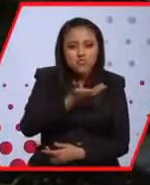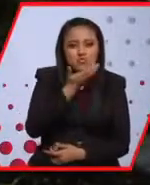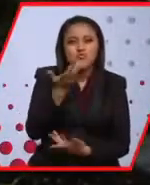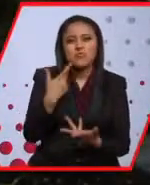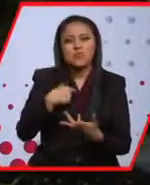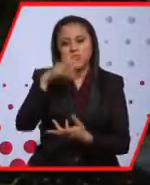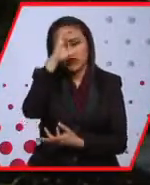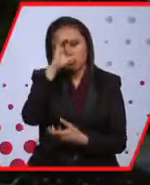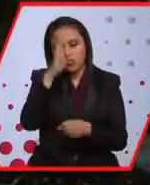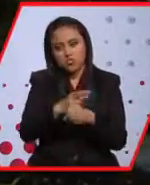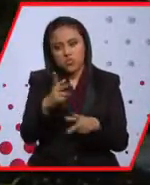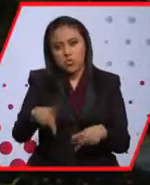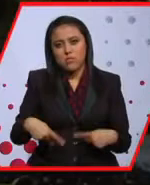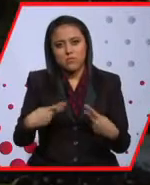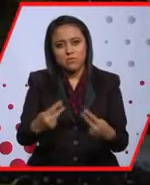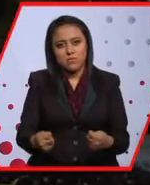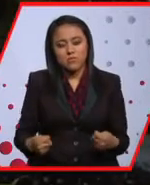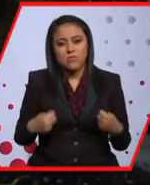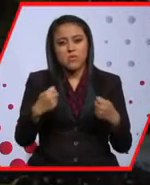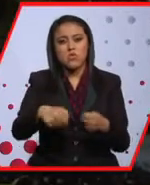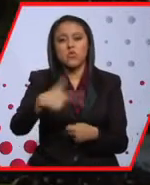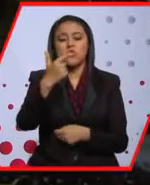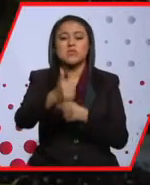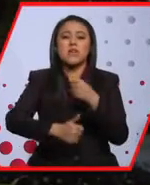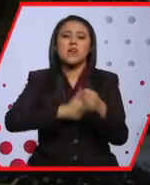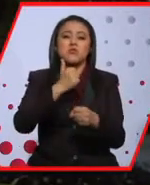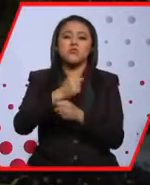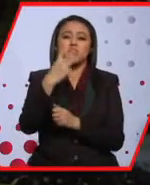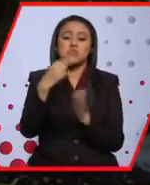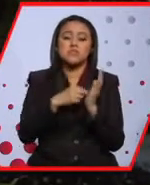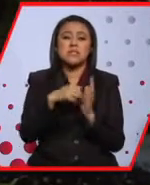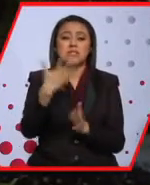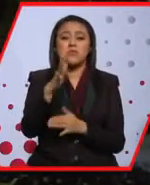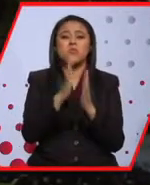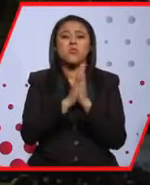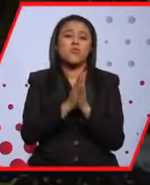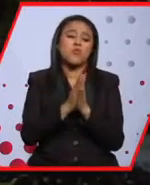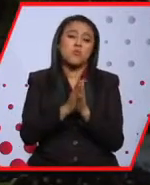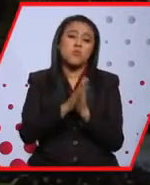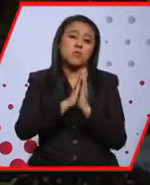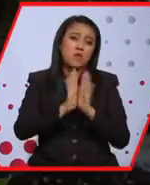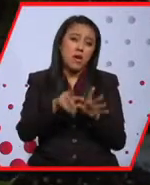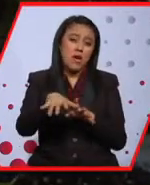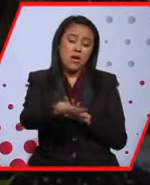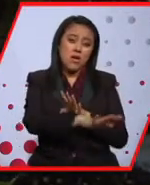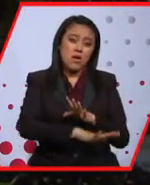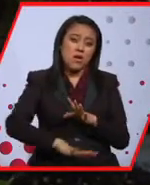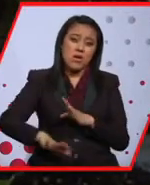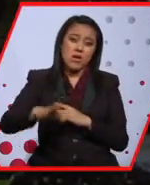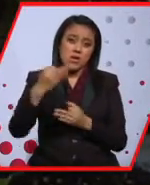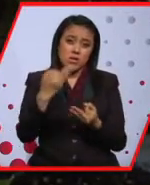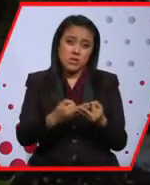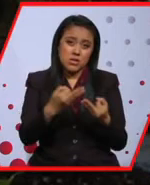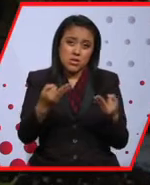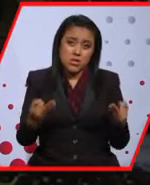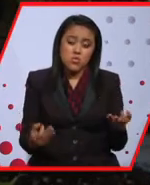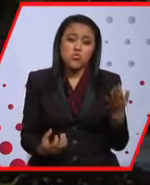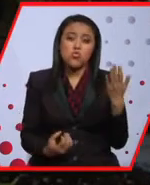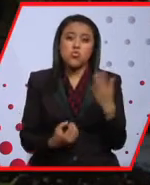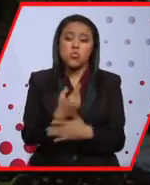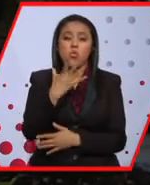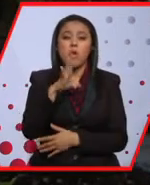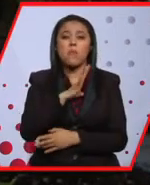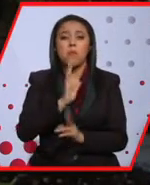el 2005, ya 12 años, que el gobierno nos ayudara a obtener este predio a través de una expropiación para un nuevo cementerio